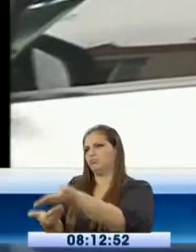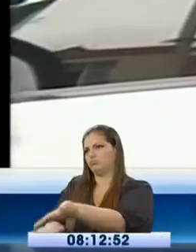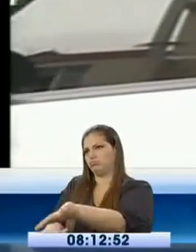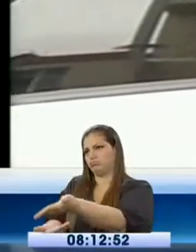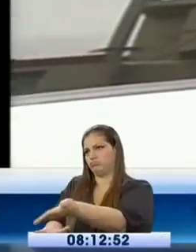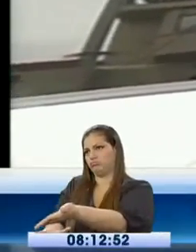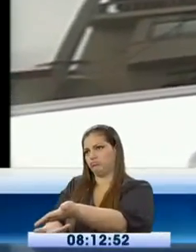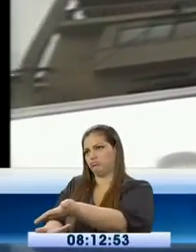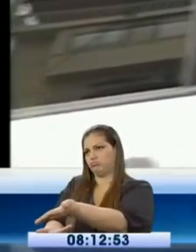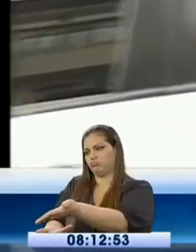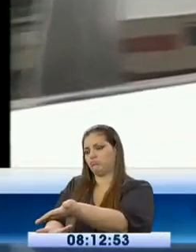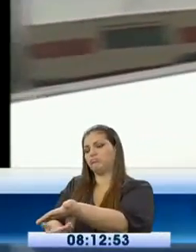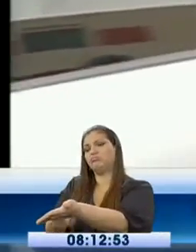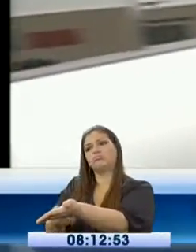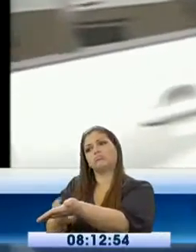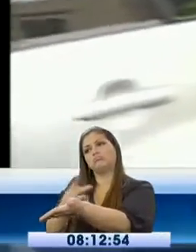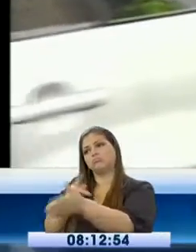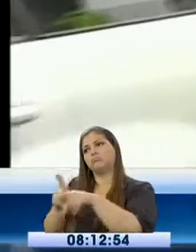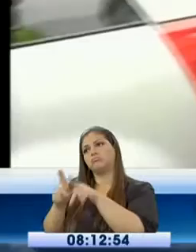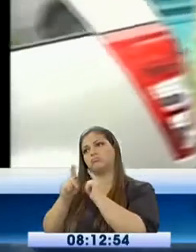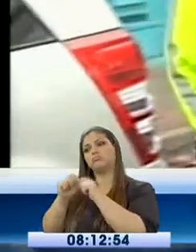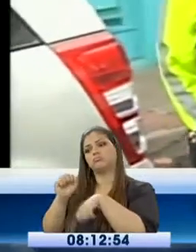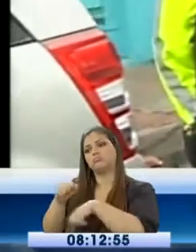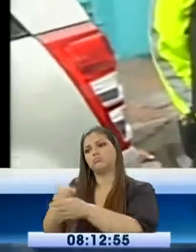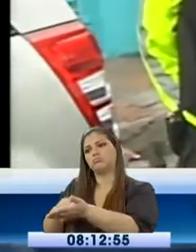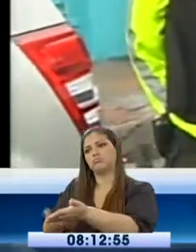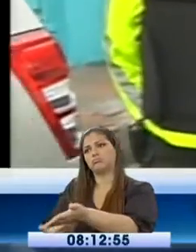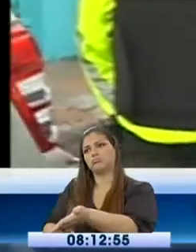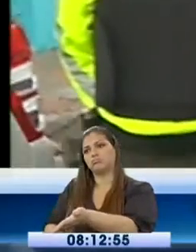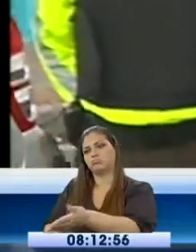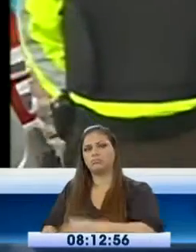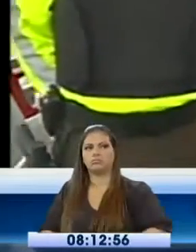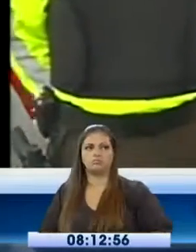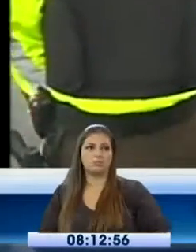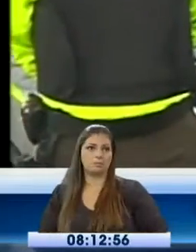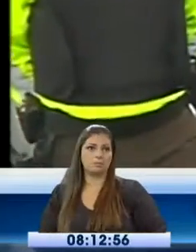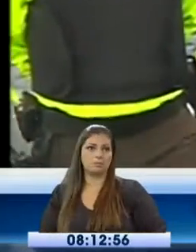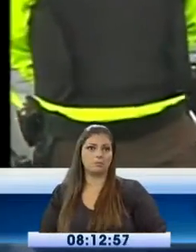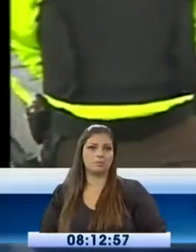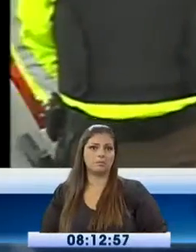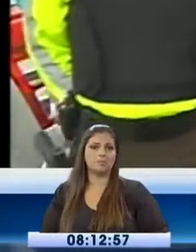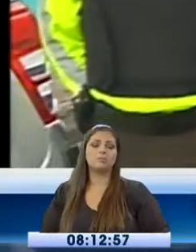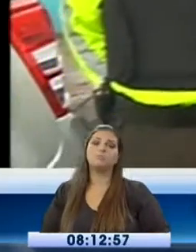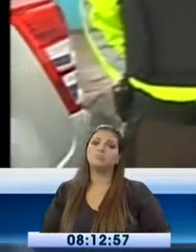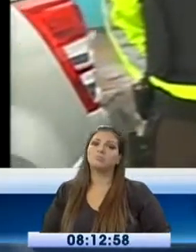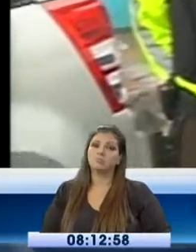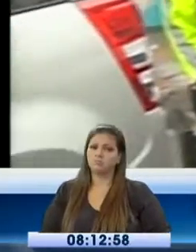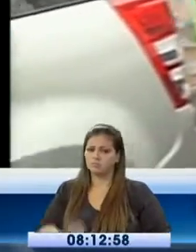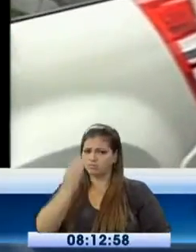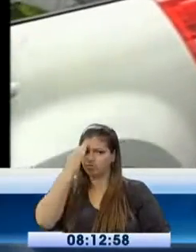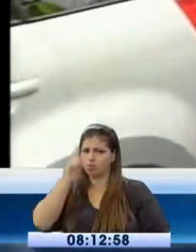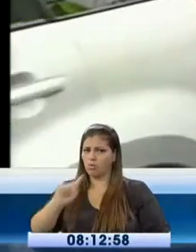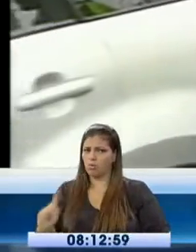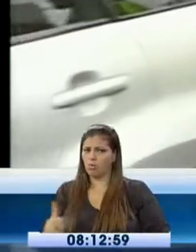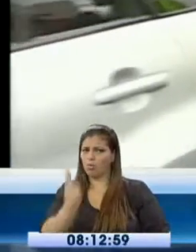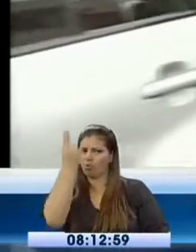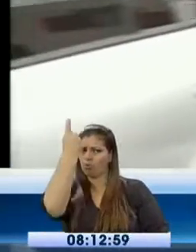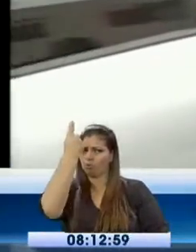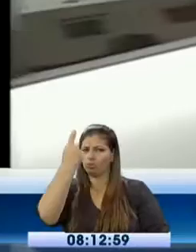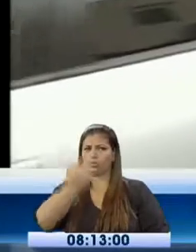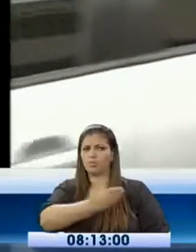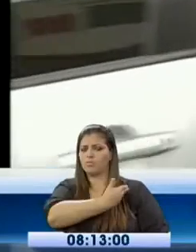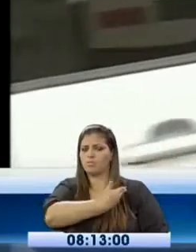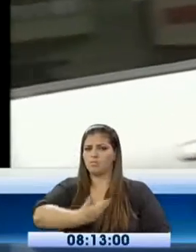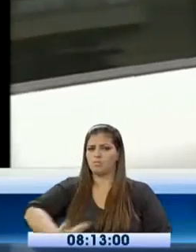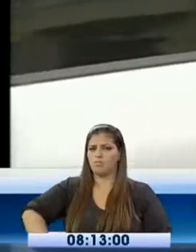que puede cargar esas películas antisolares es el presidente de la República, nada más. Y ciertos ministros de Estado, como el ministro